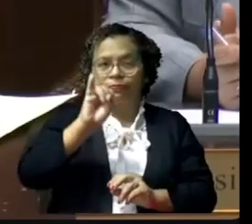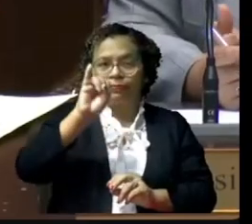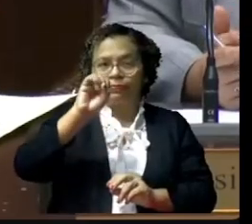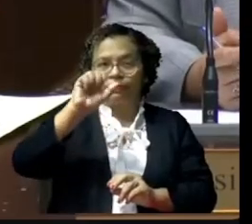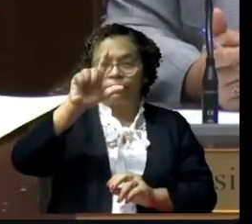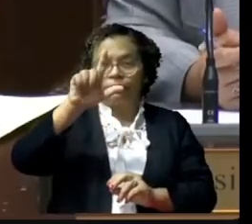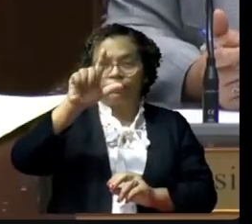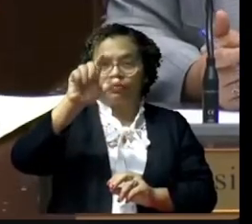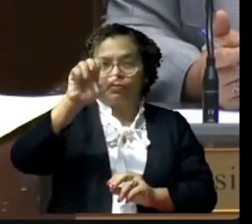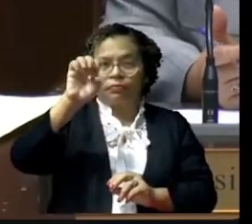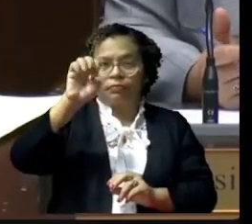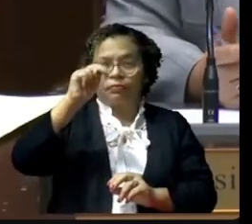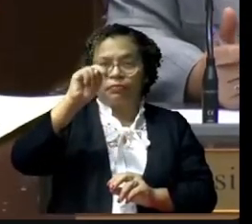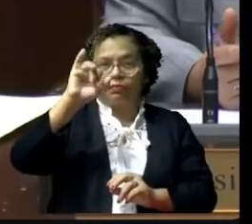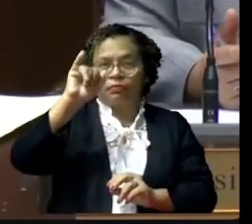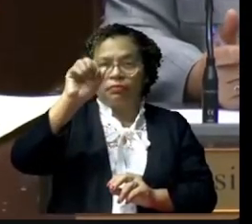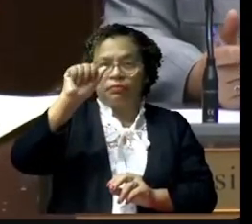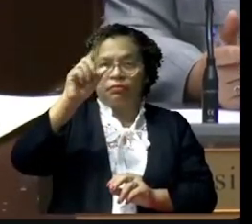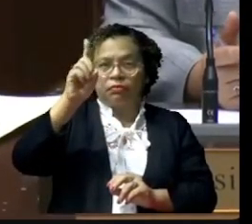Tiene la palabra.